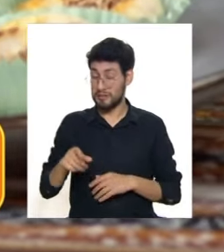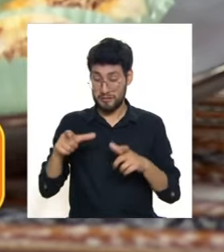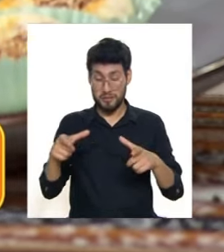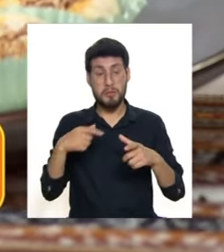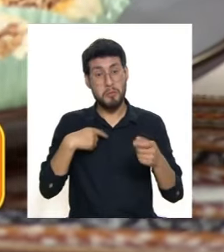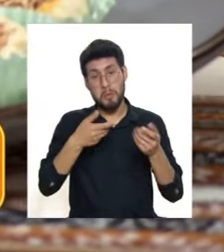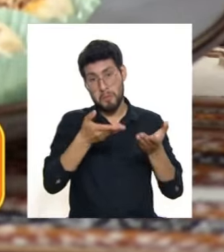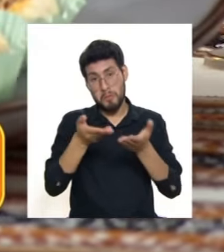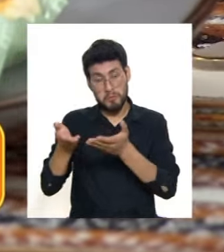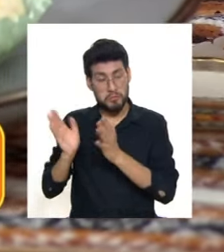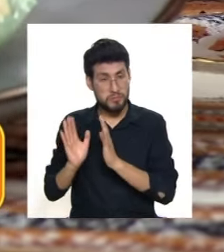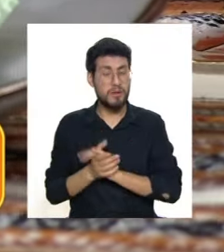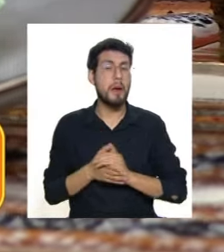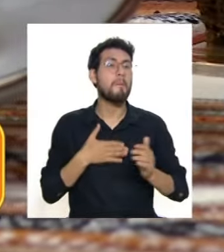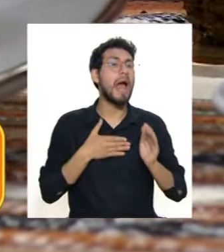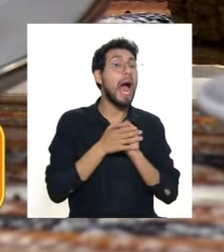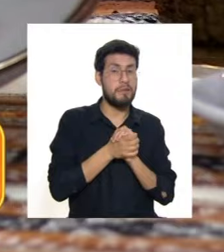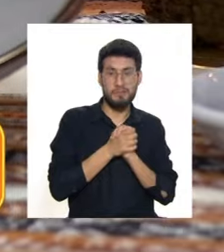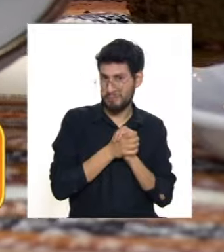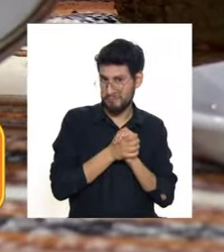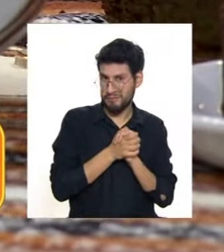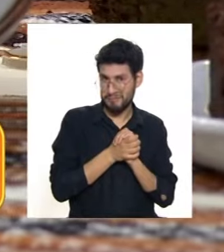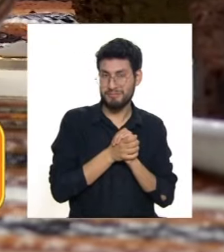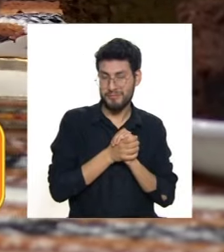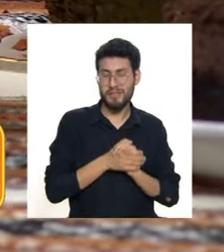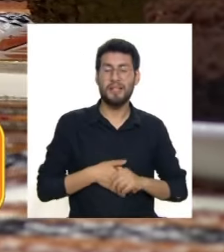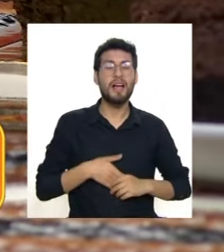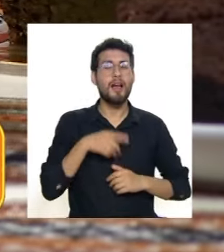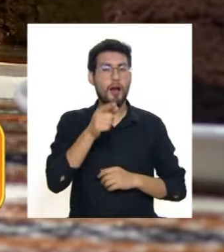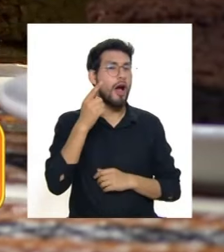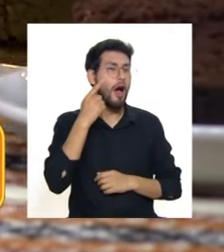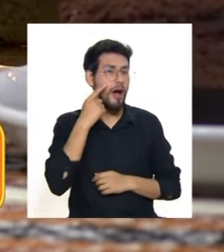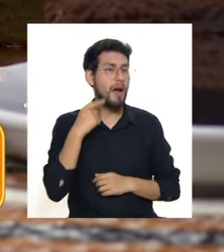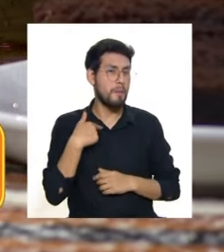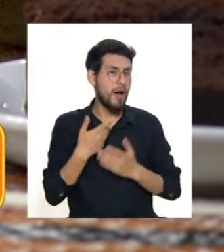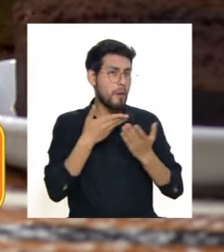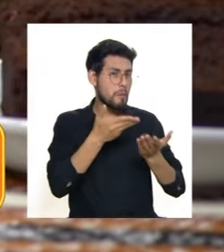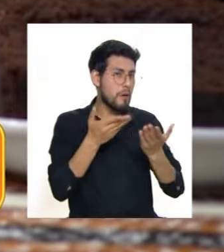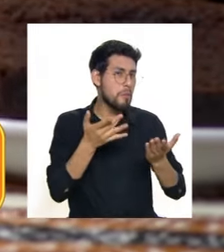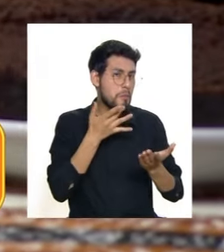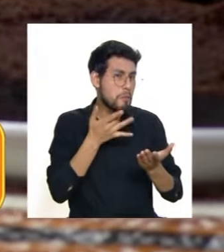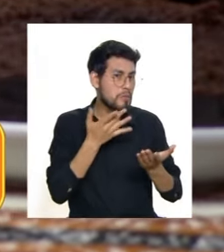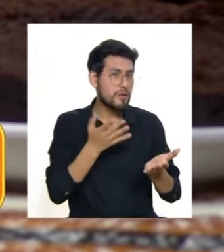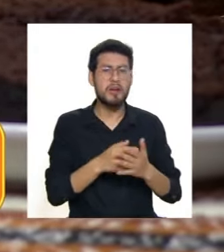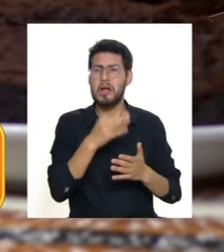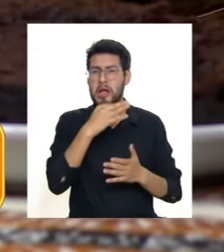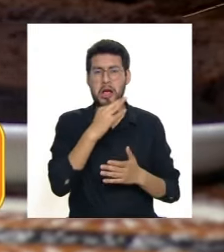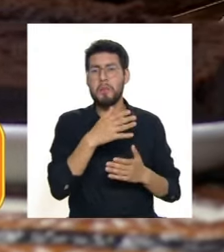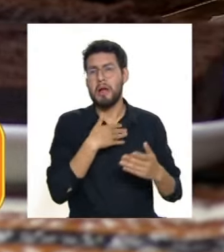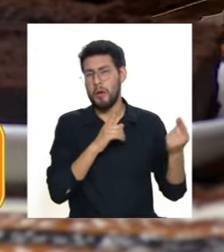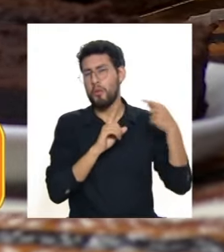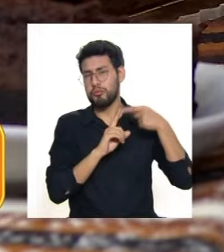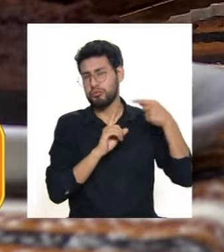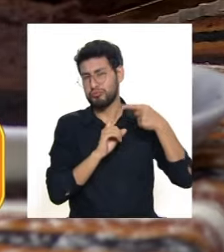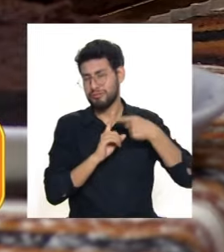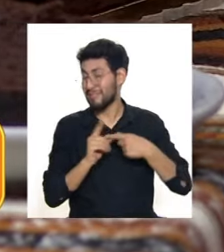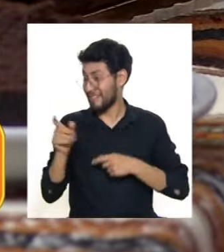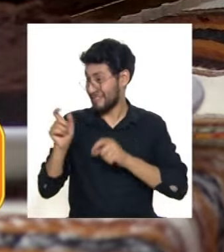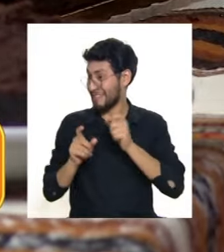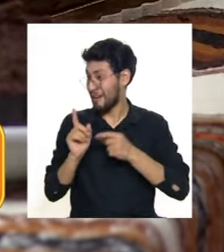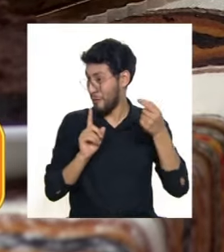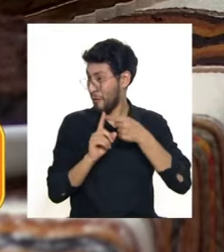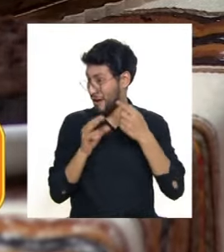mis amistades, por eso también saben mi producto cómo es, y siempre tengo... Ya tus